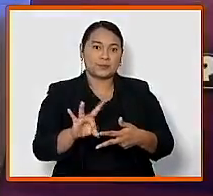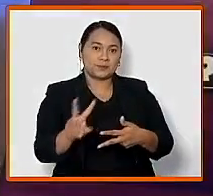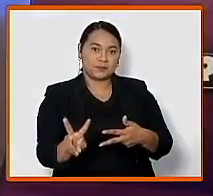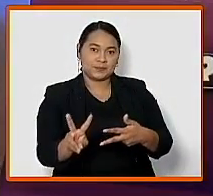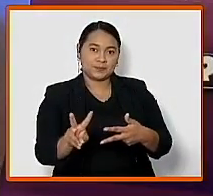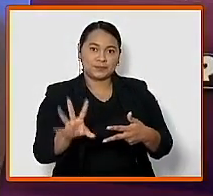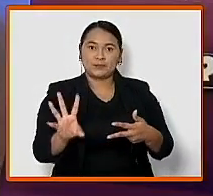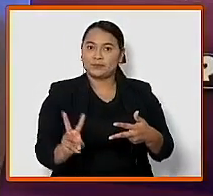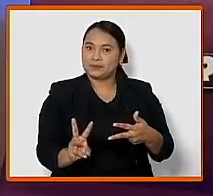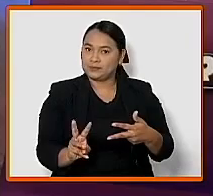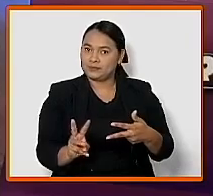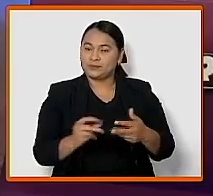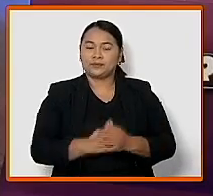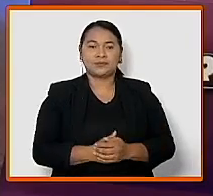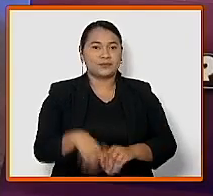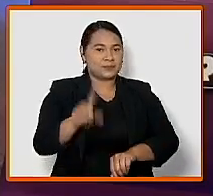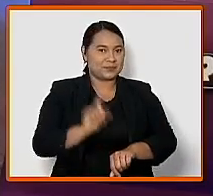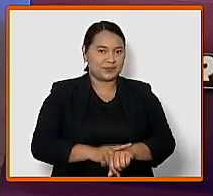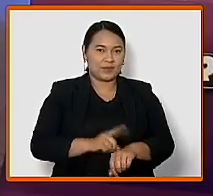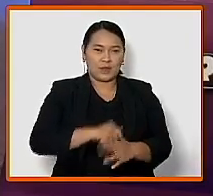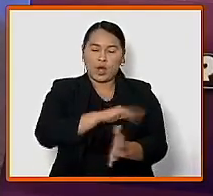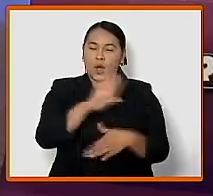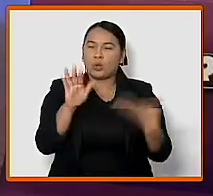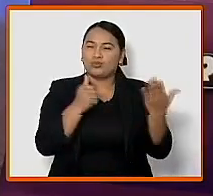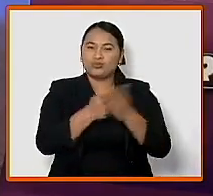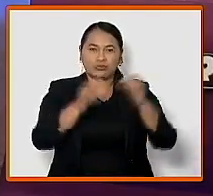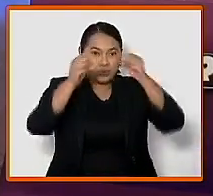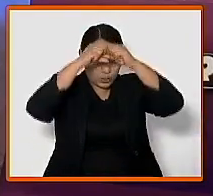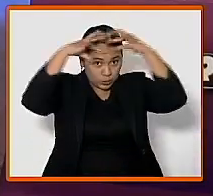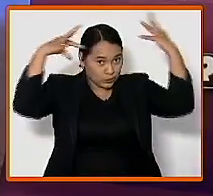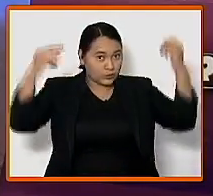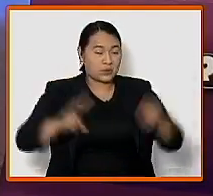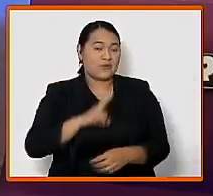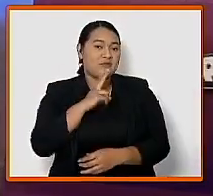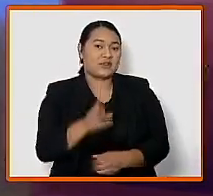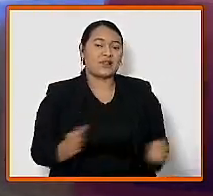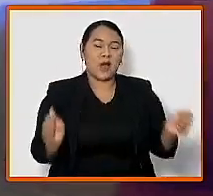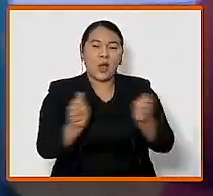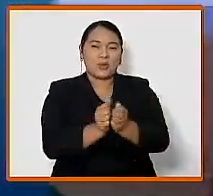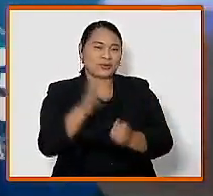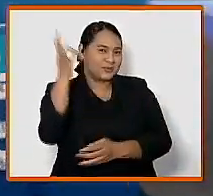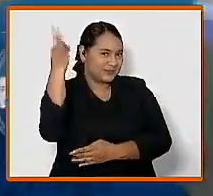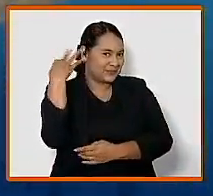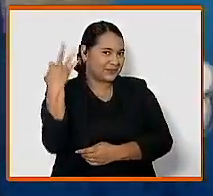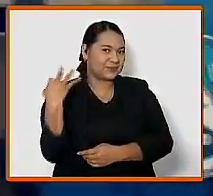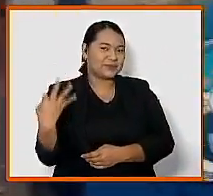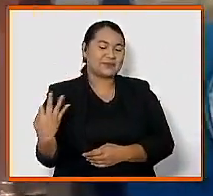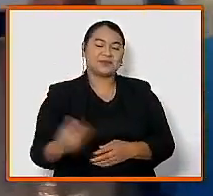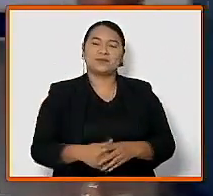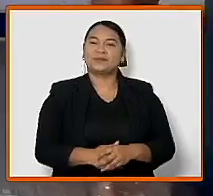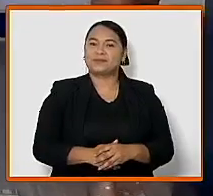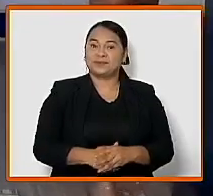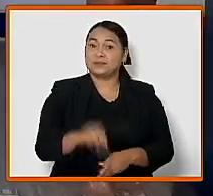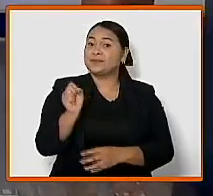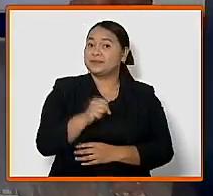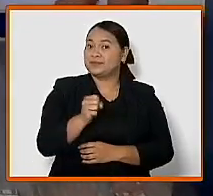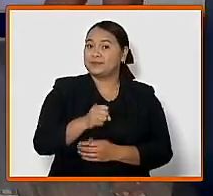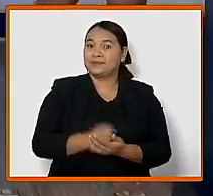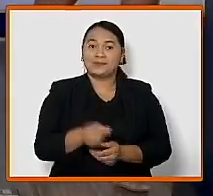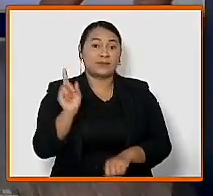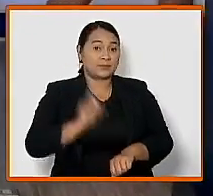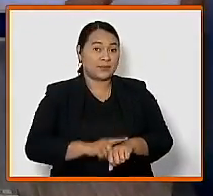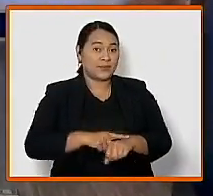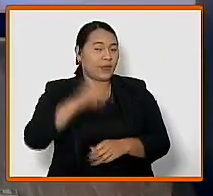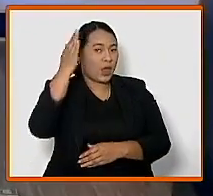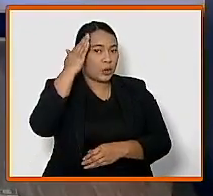82 y 16. Llegó el momento de que tu sueño se haga una realidad con Francini Zúñiga. Así es, Madeline, se llegó el momento de